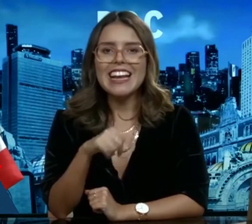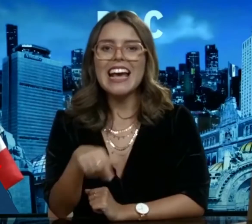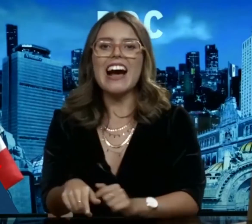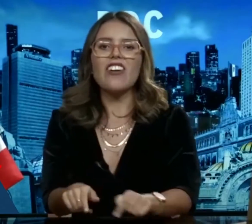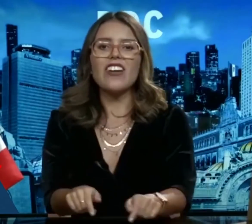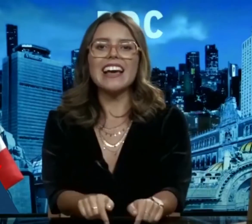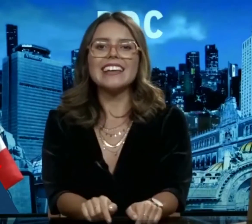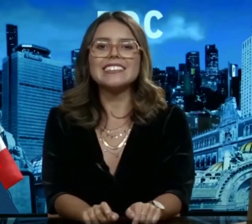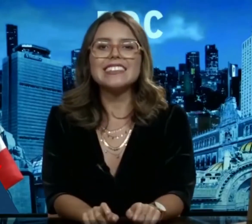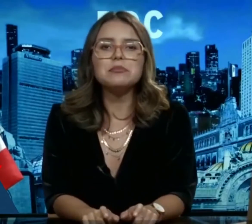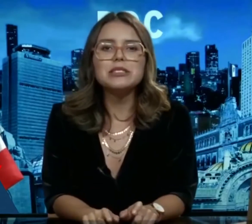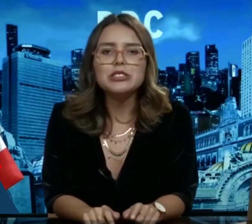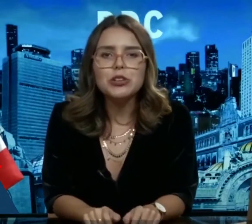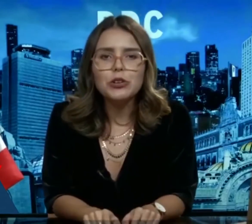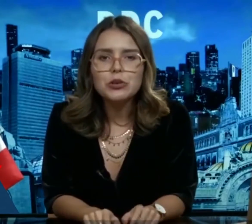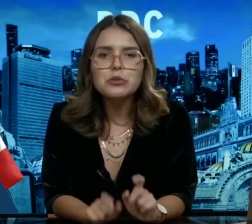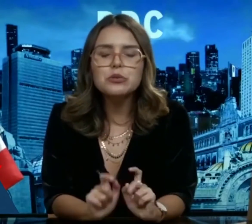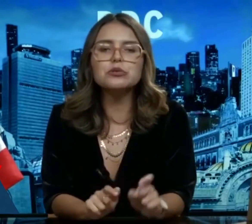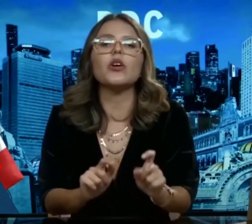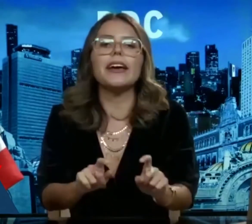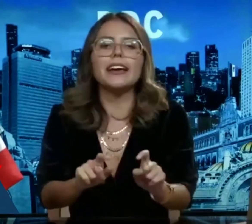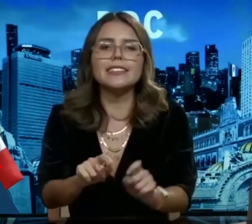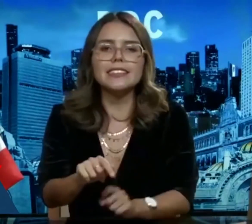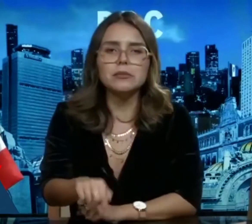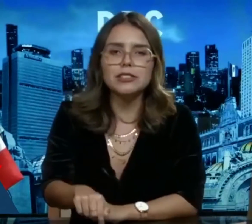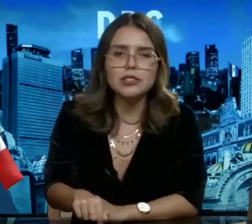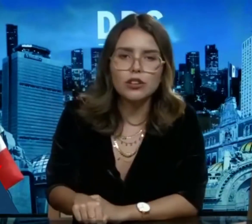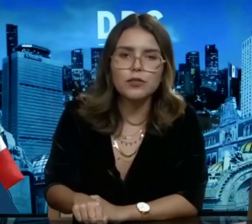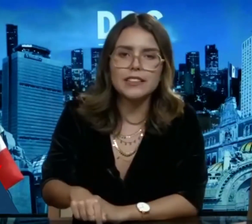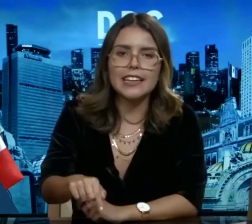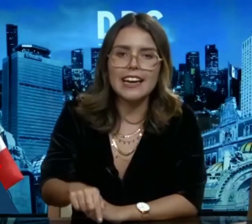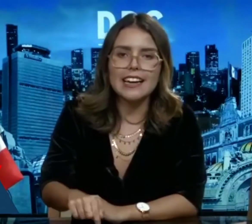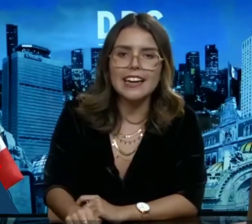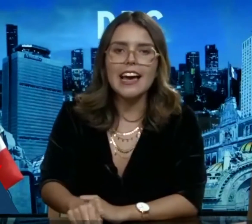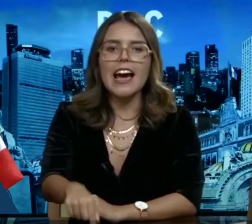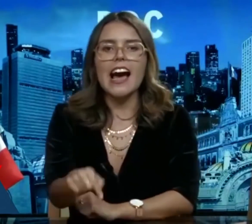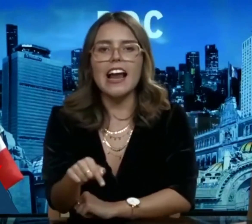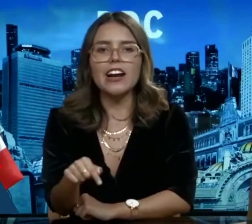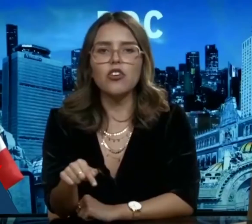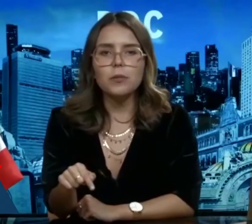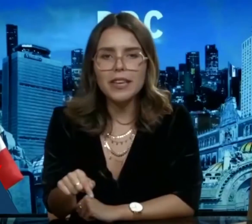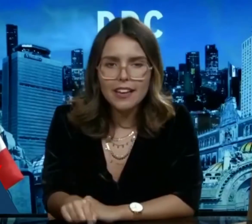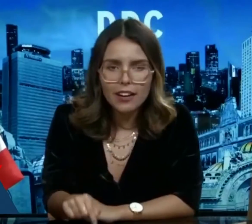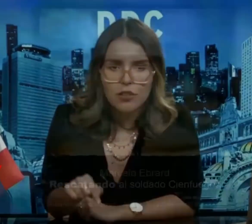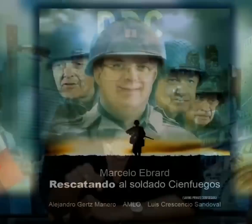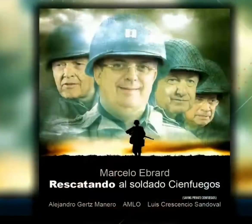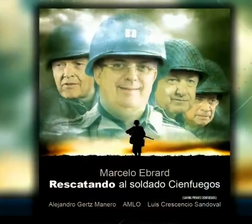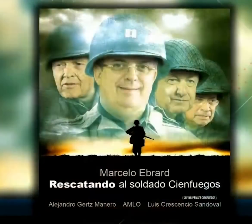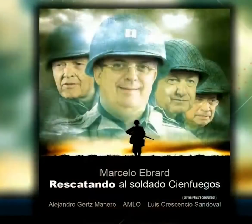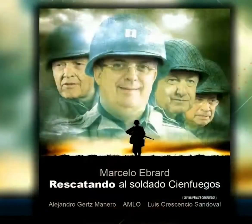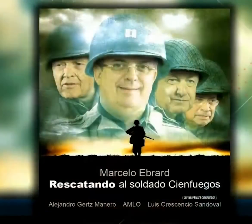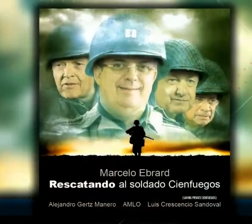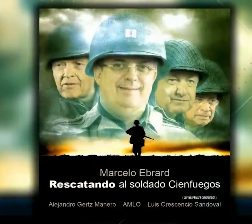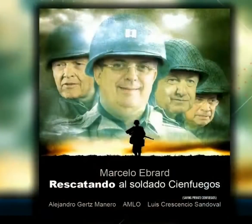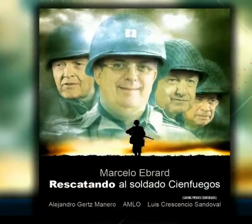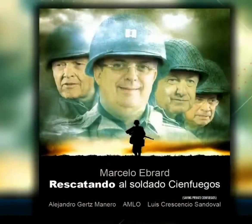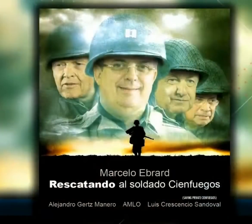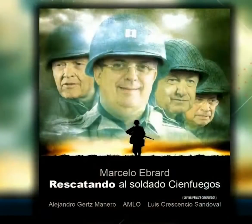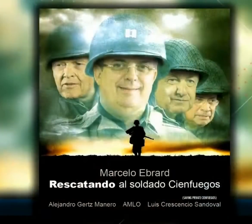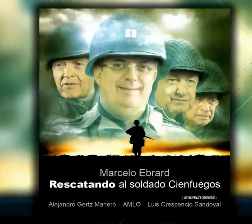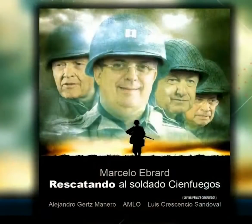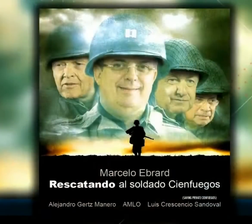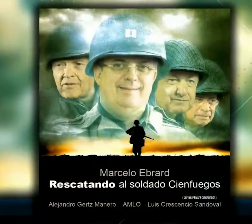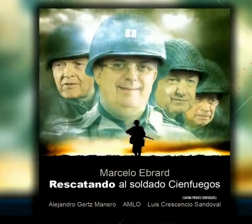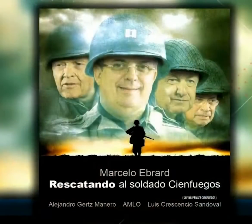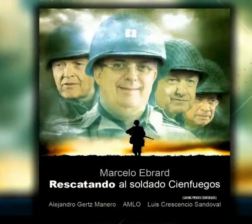¿Qué creen? Ahora esta misión, justo esta fue traerle al gobierno federal al